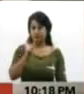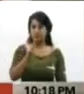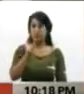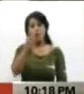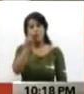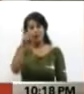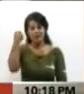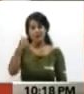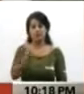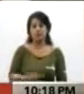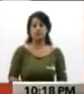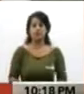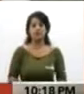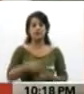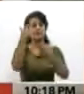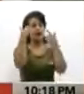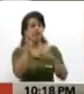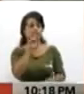Chávez, te amo.